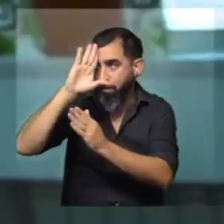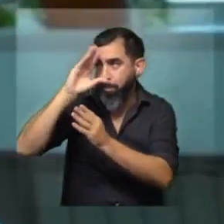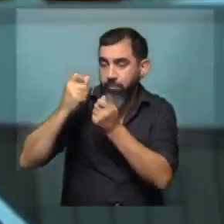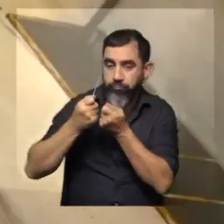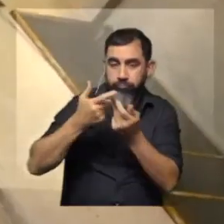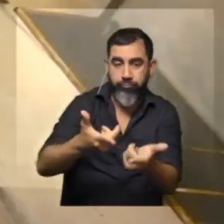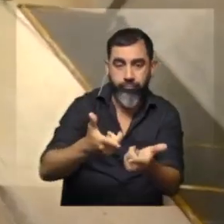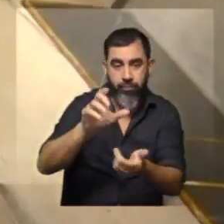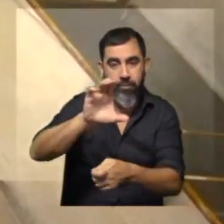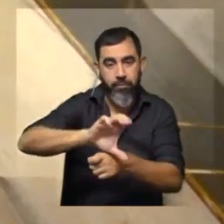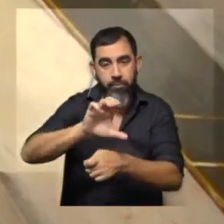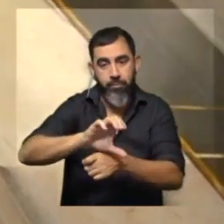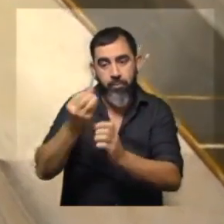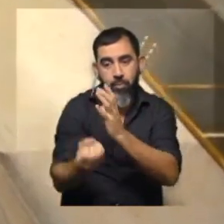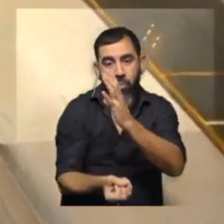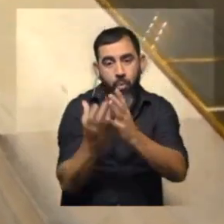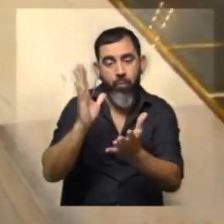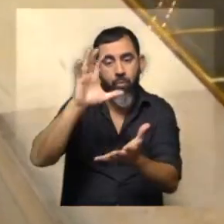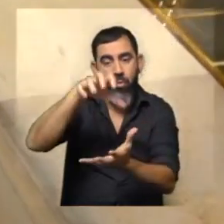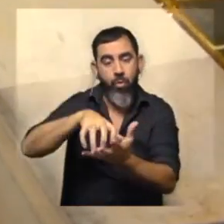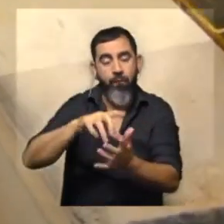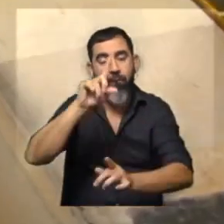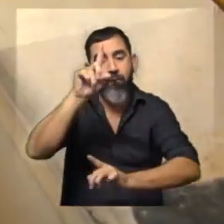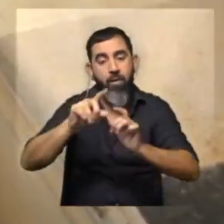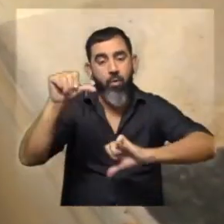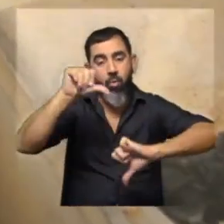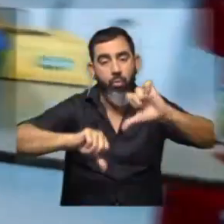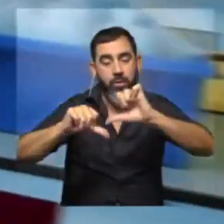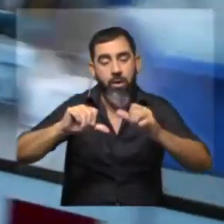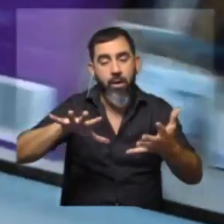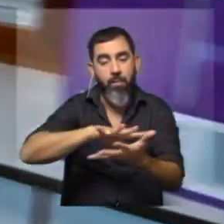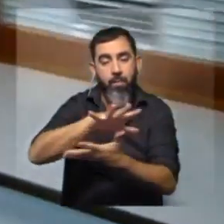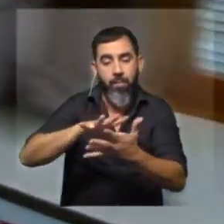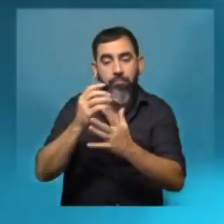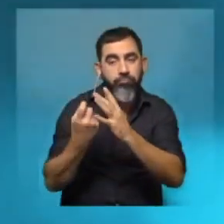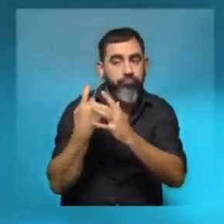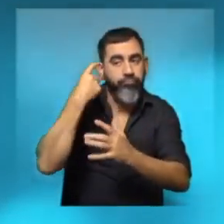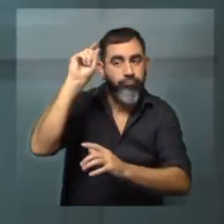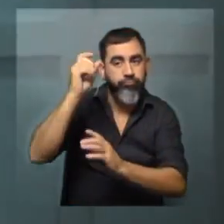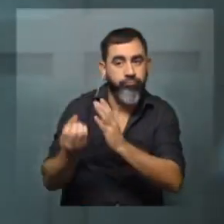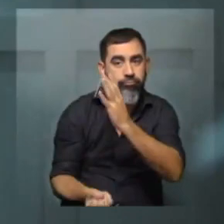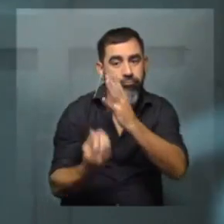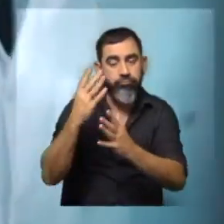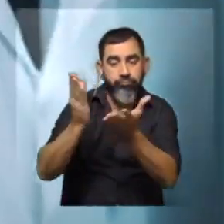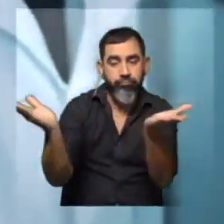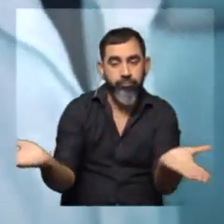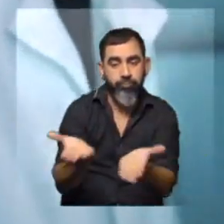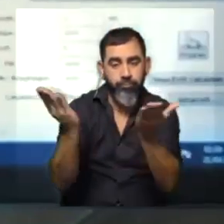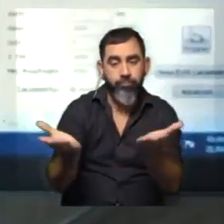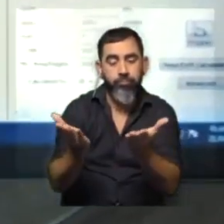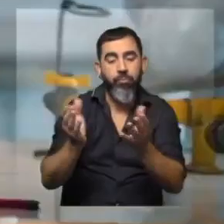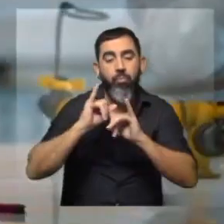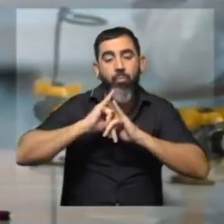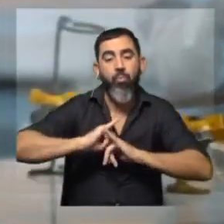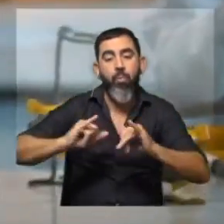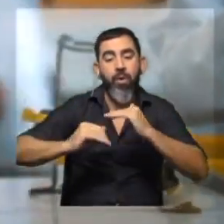aula. Este nuevo centro de la Facultad de Química de la UDELAR es un espacio donde la creatividad y la innovación se fomentan, y donde se promueve